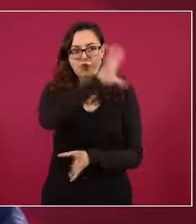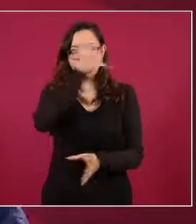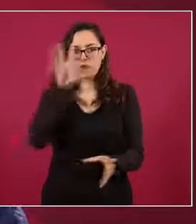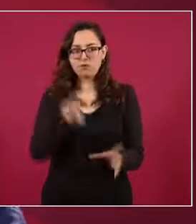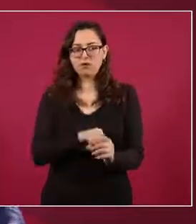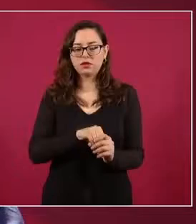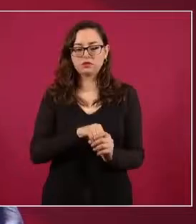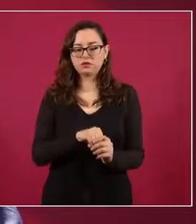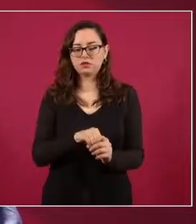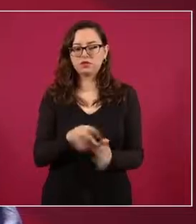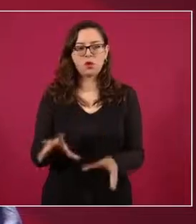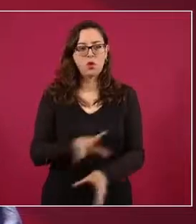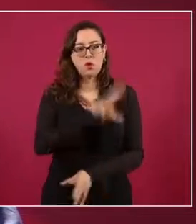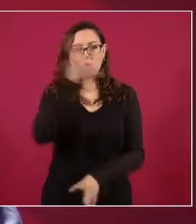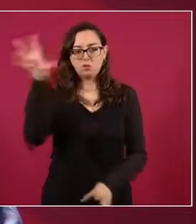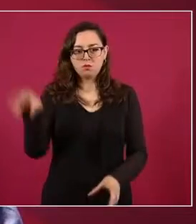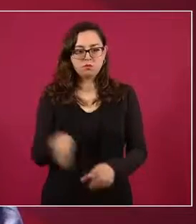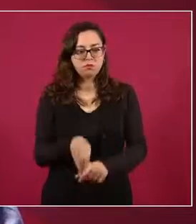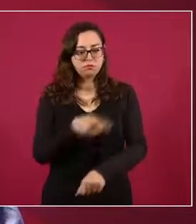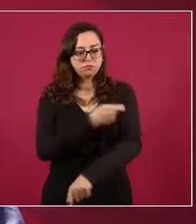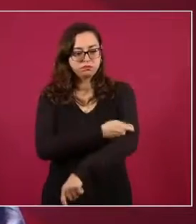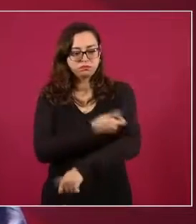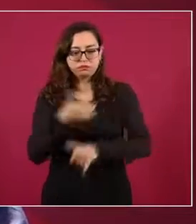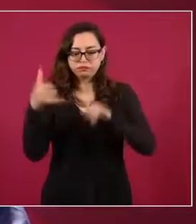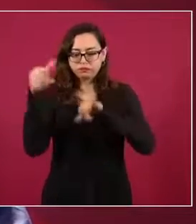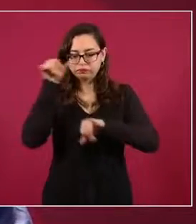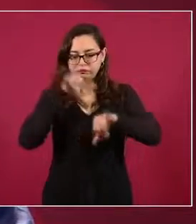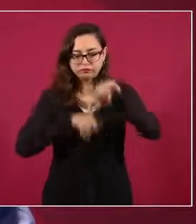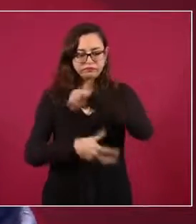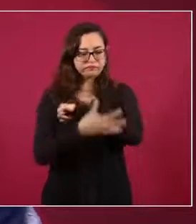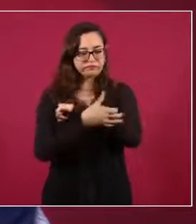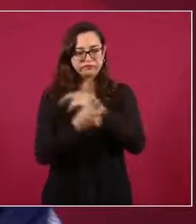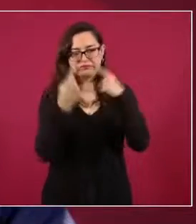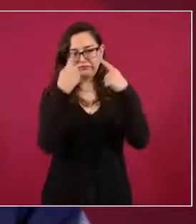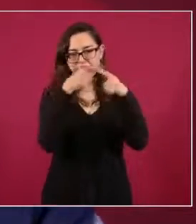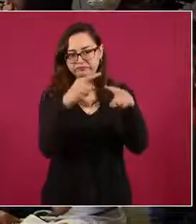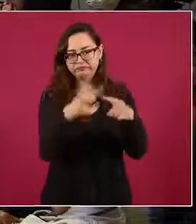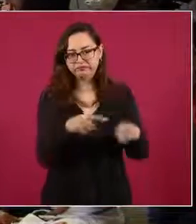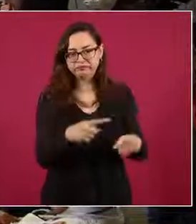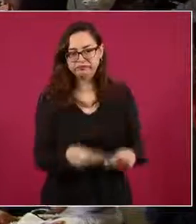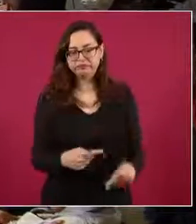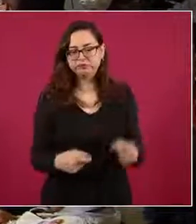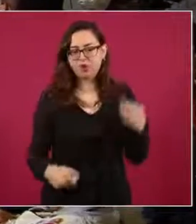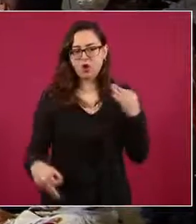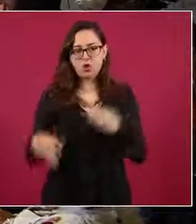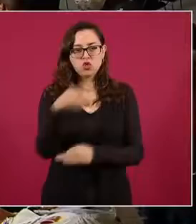medicamentos, todos los estudios y atendidos en